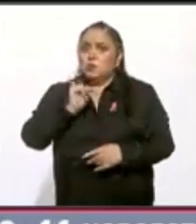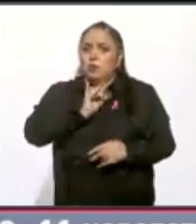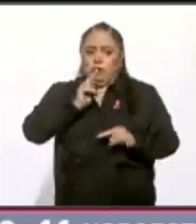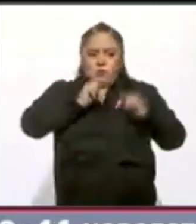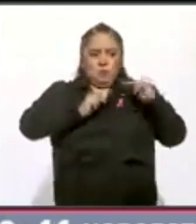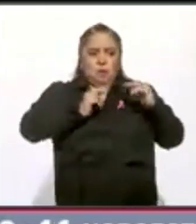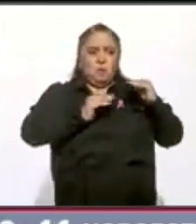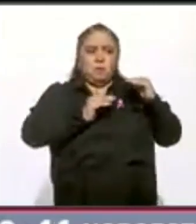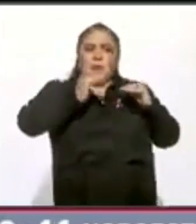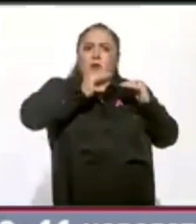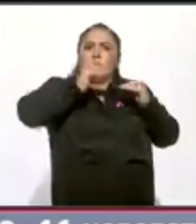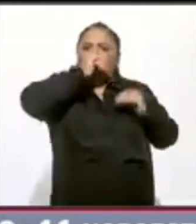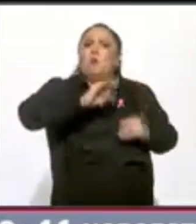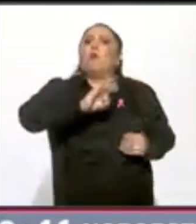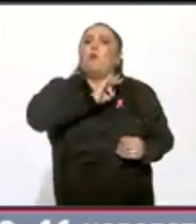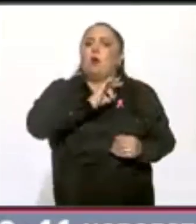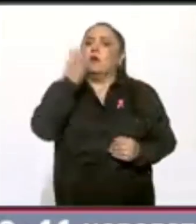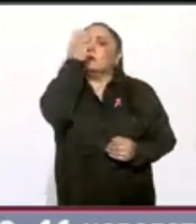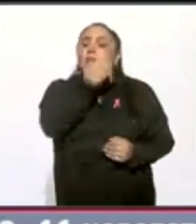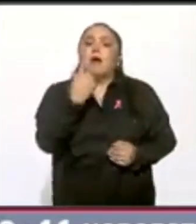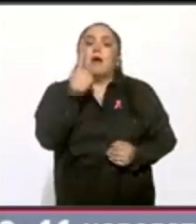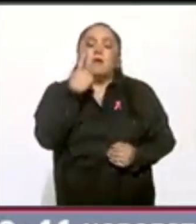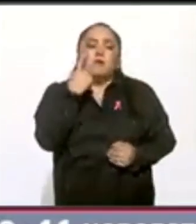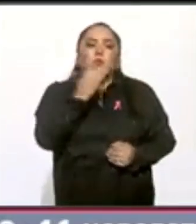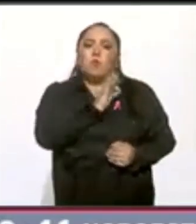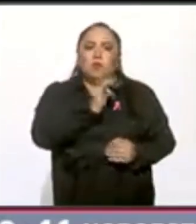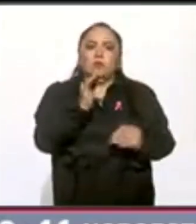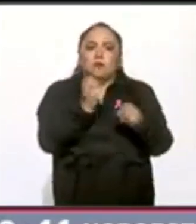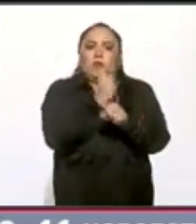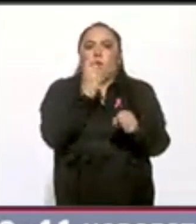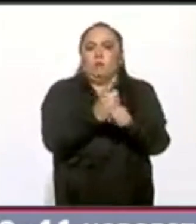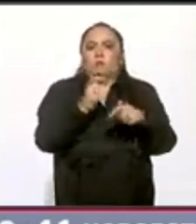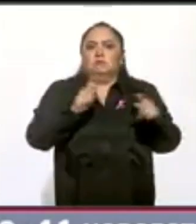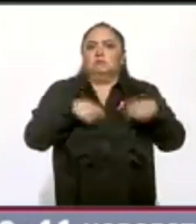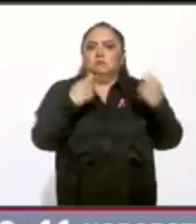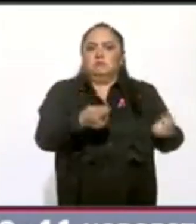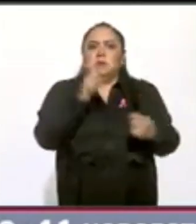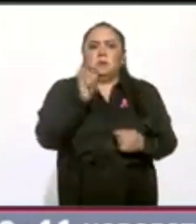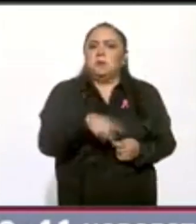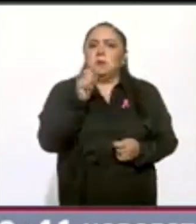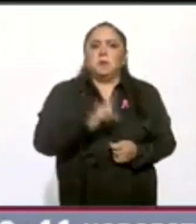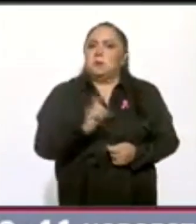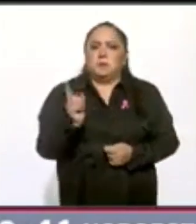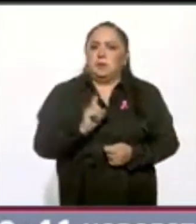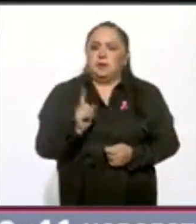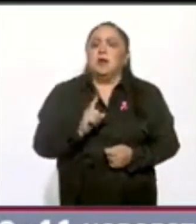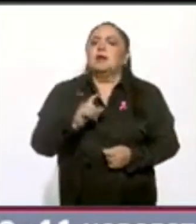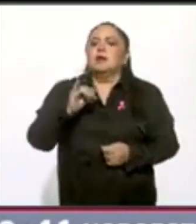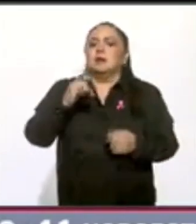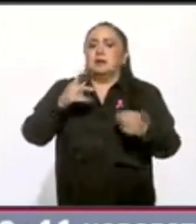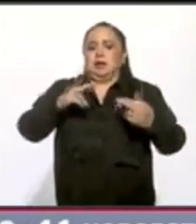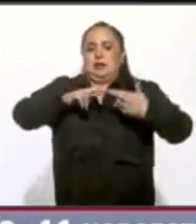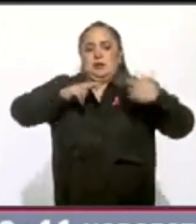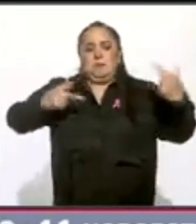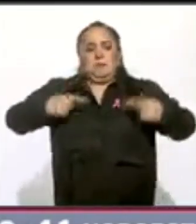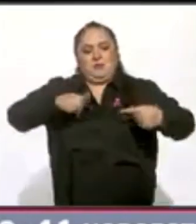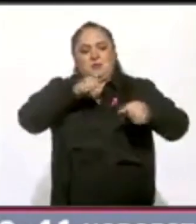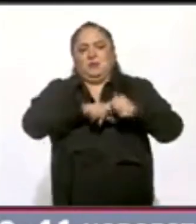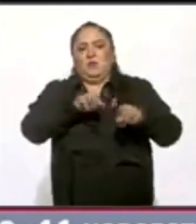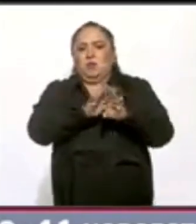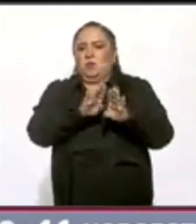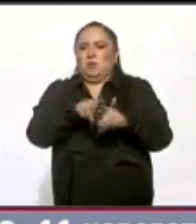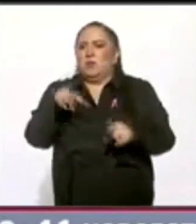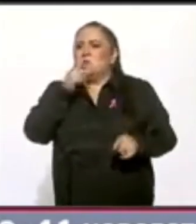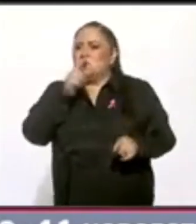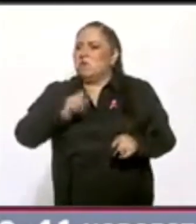en rango a partir de ciertos exámenes y ciertas oportunidades que se le abren, y no de las relaciones personales que pueda tener con un mando